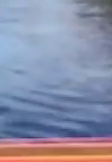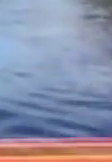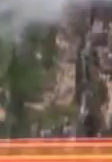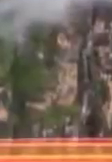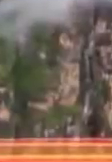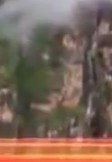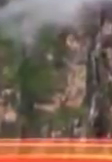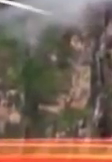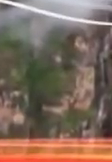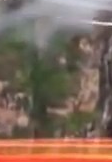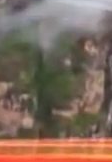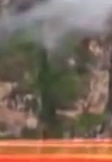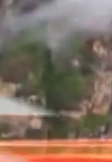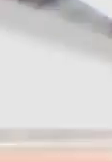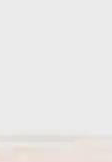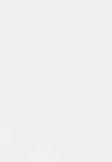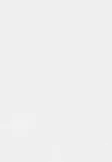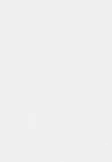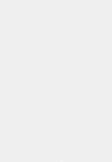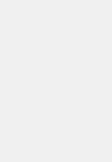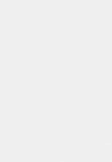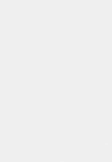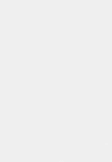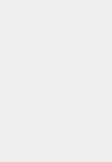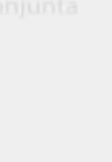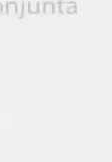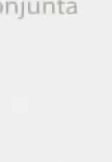Sigamos haciendo patria.